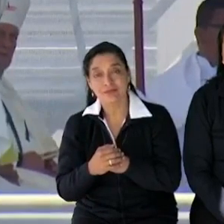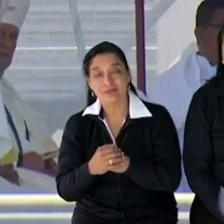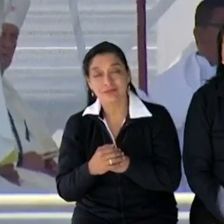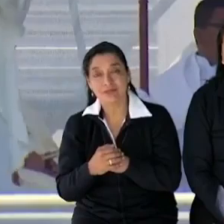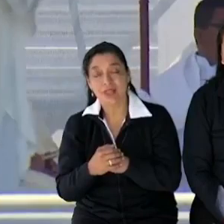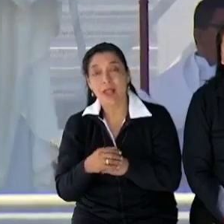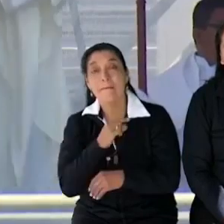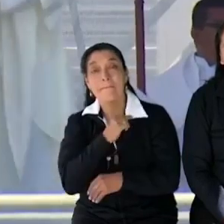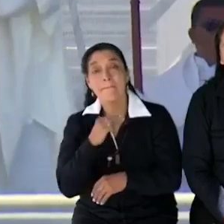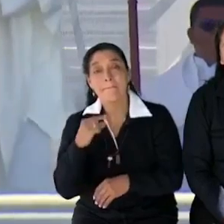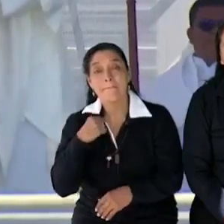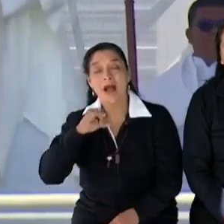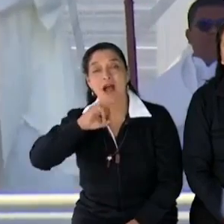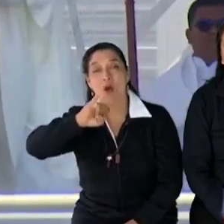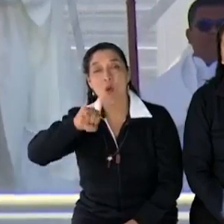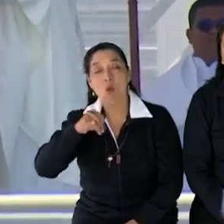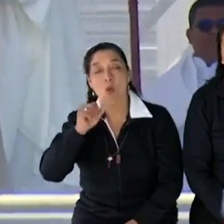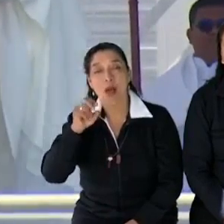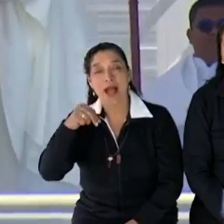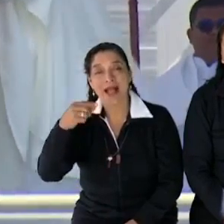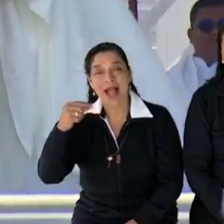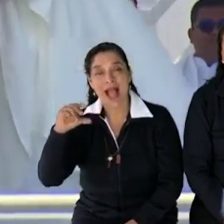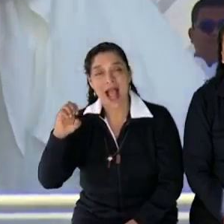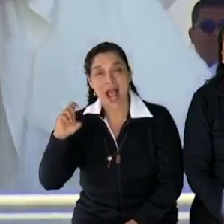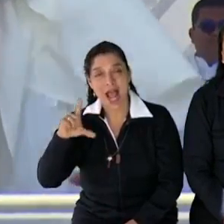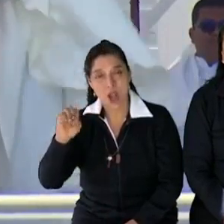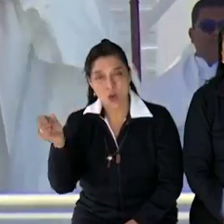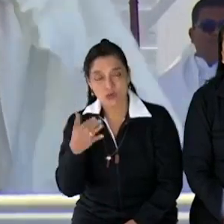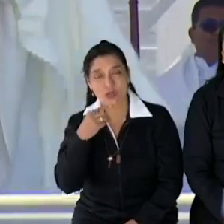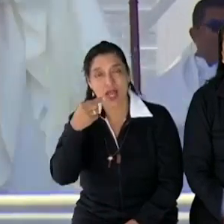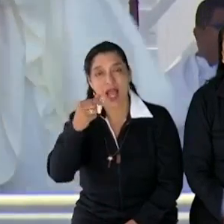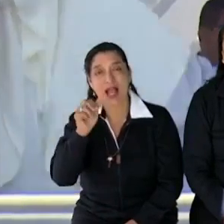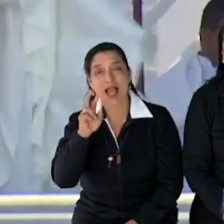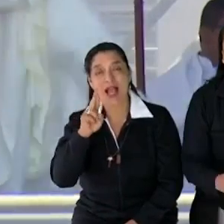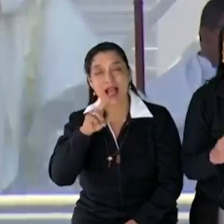al padre Juan Carlos Garzón,